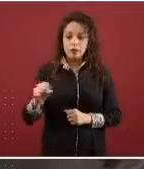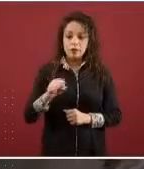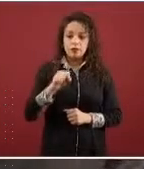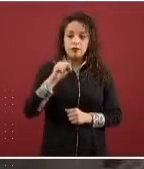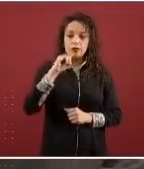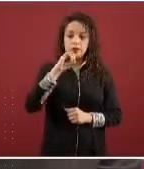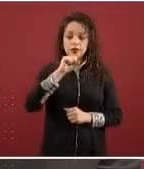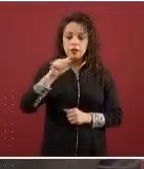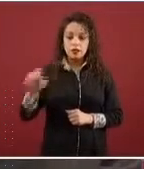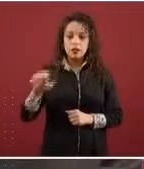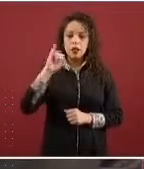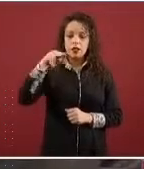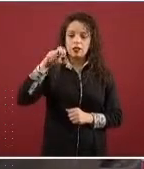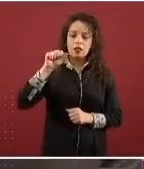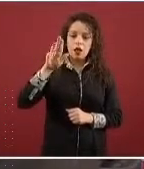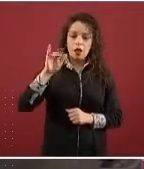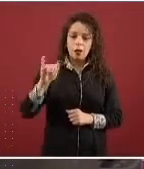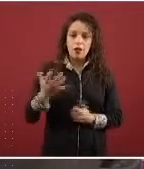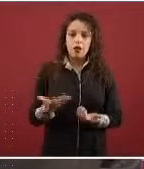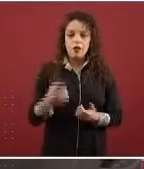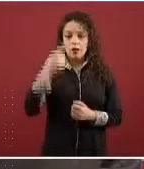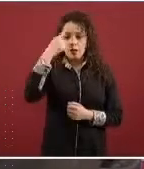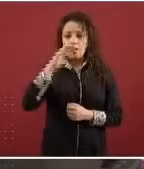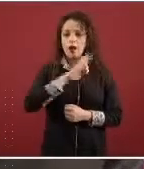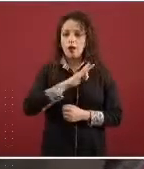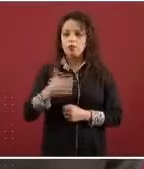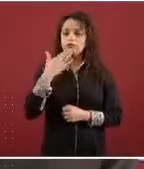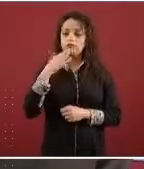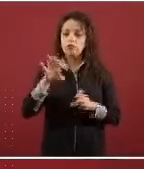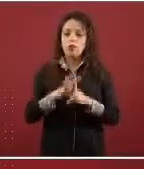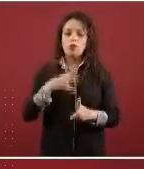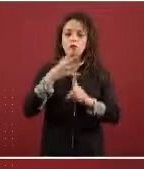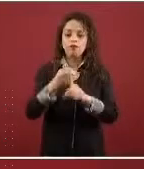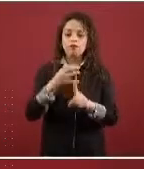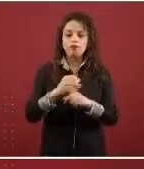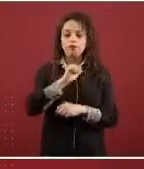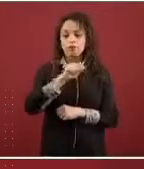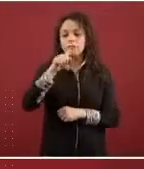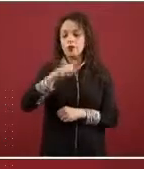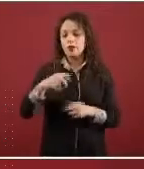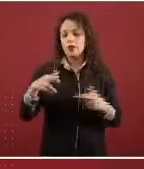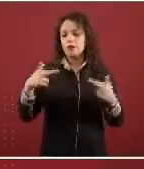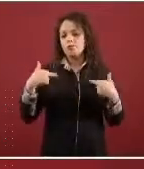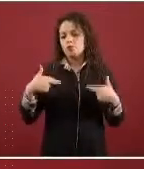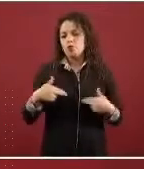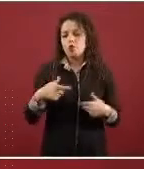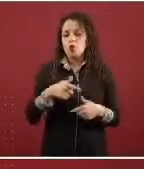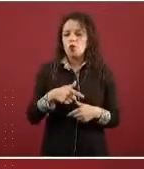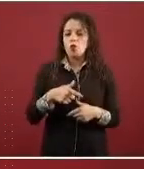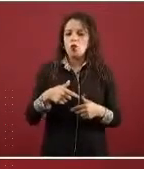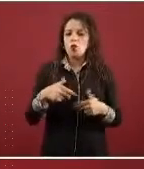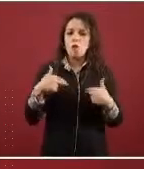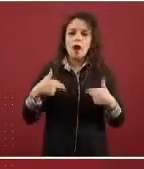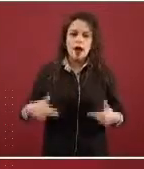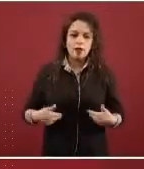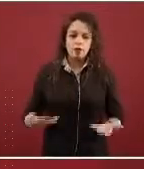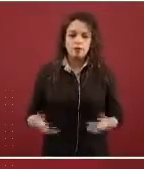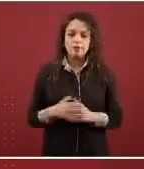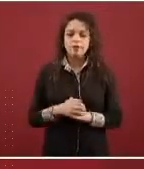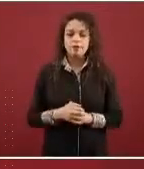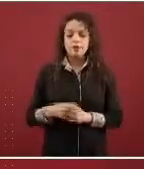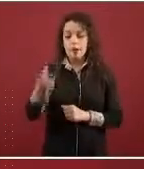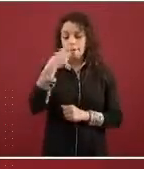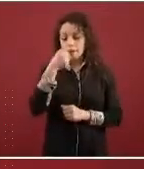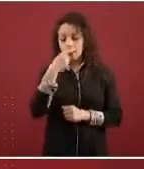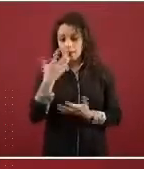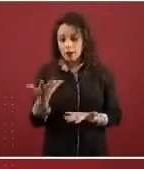INSABI, ISSSTE, para resolver las necesidades de recursos humanos, equipo, dispositivos médicos y